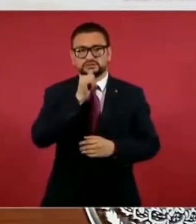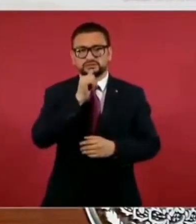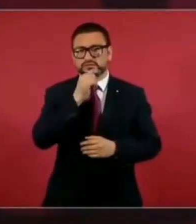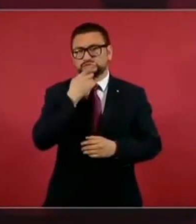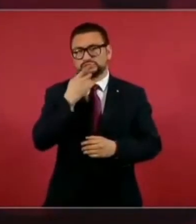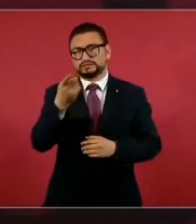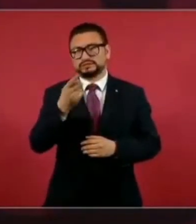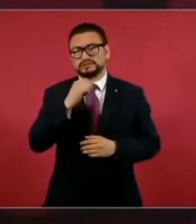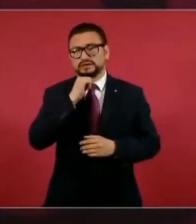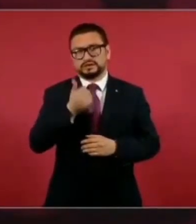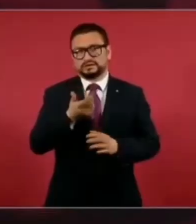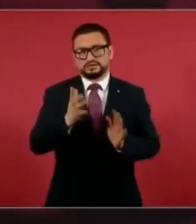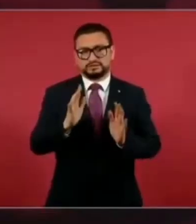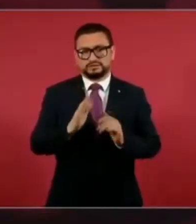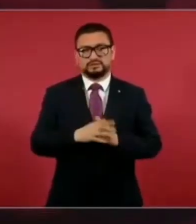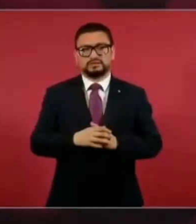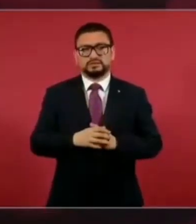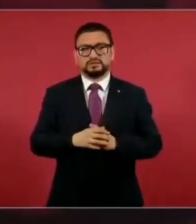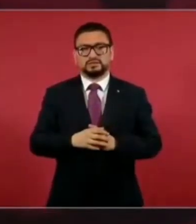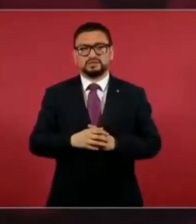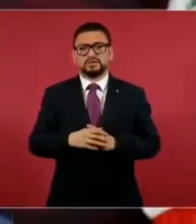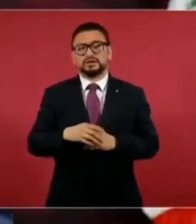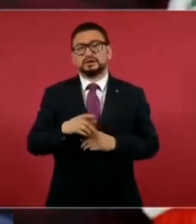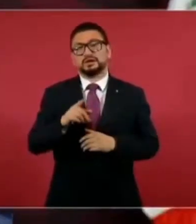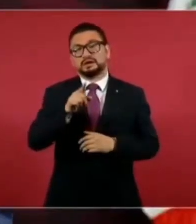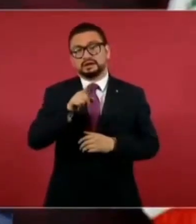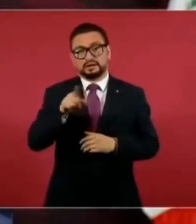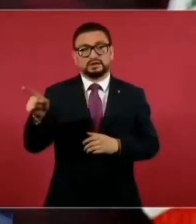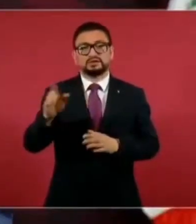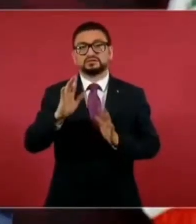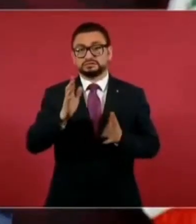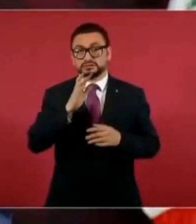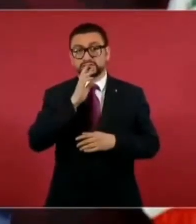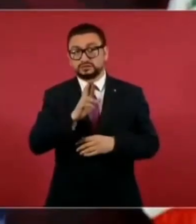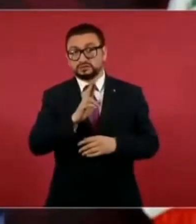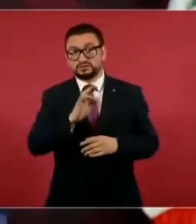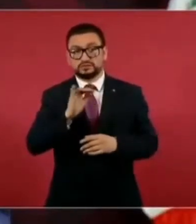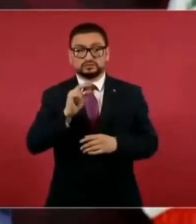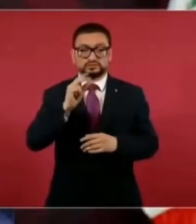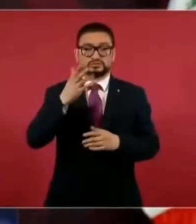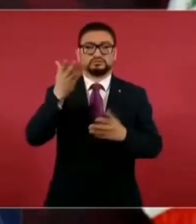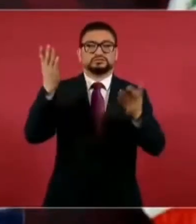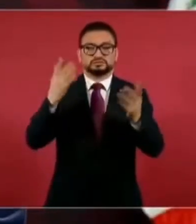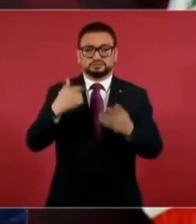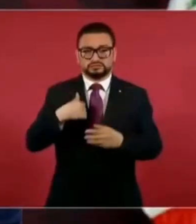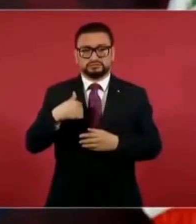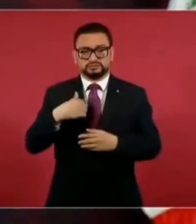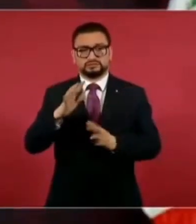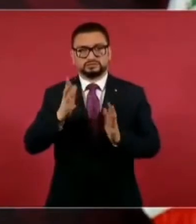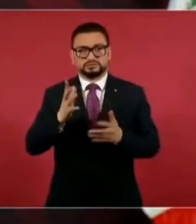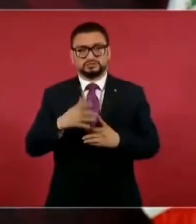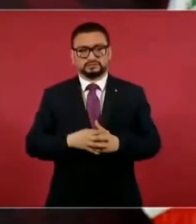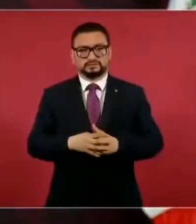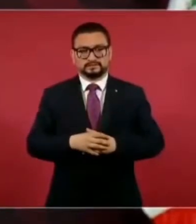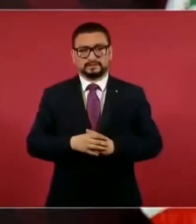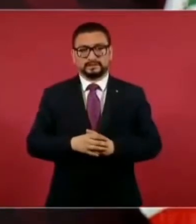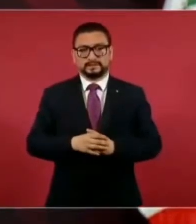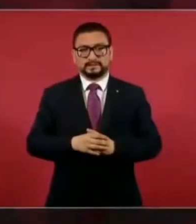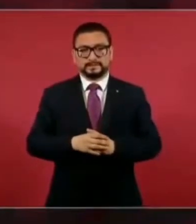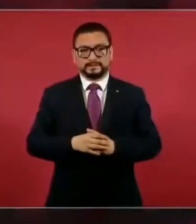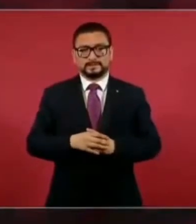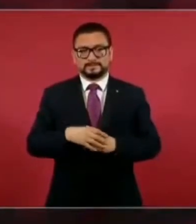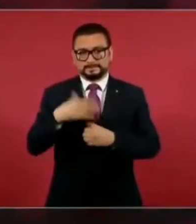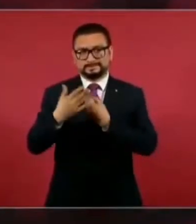decir nada, no solo si ellos ya respondieron, pues ya voy a subir a la